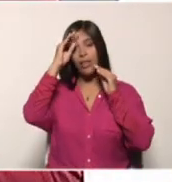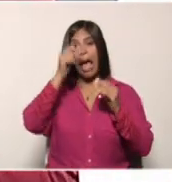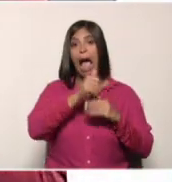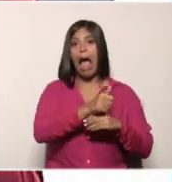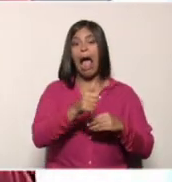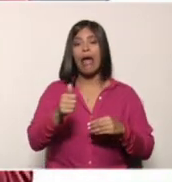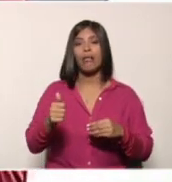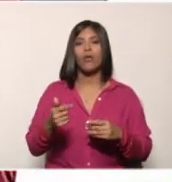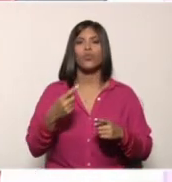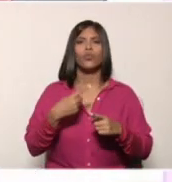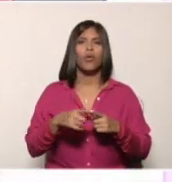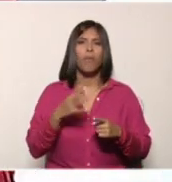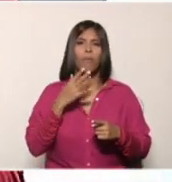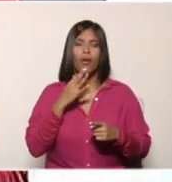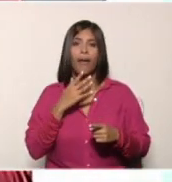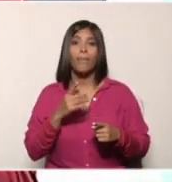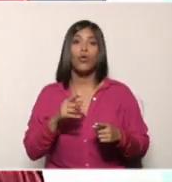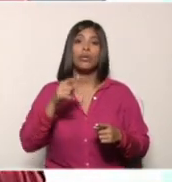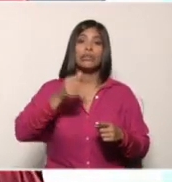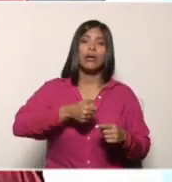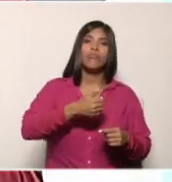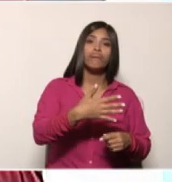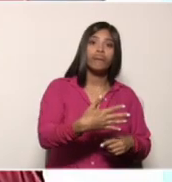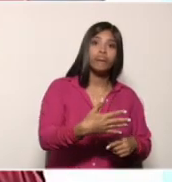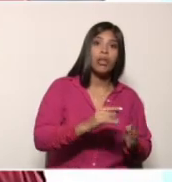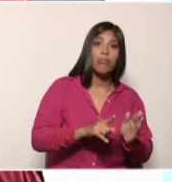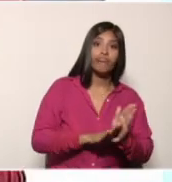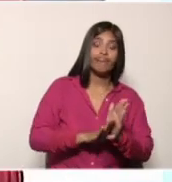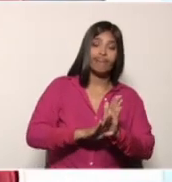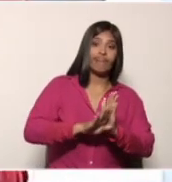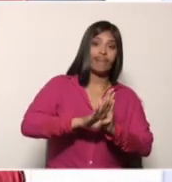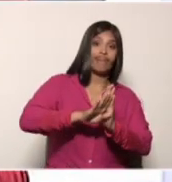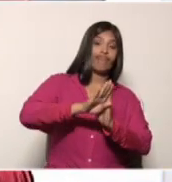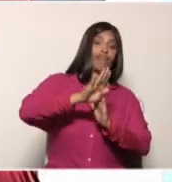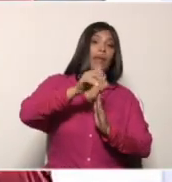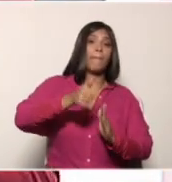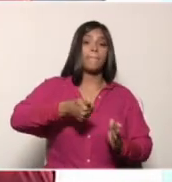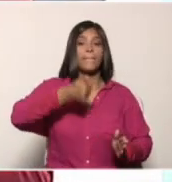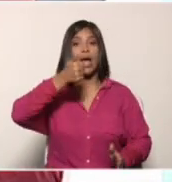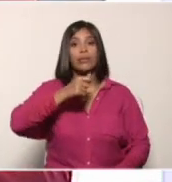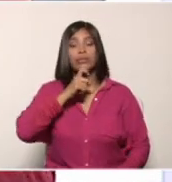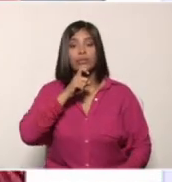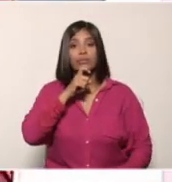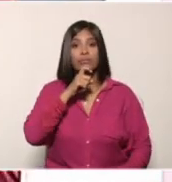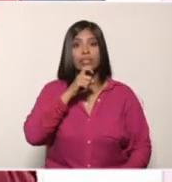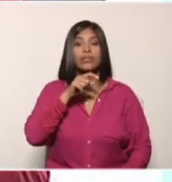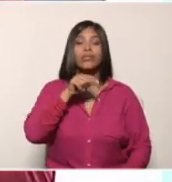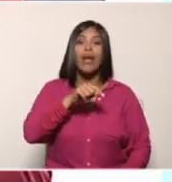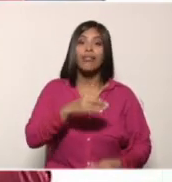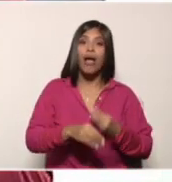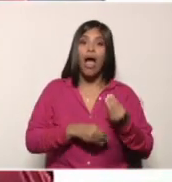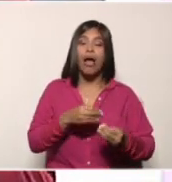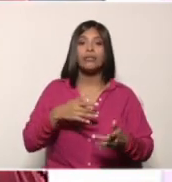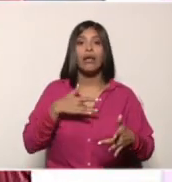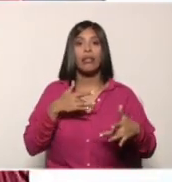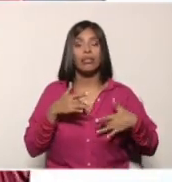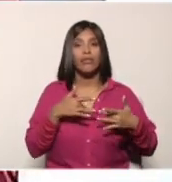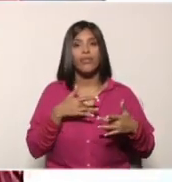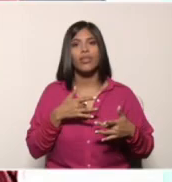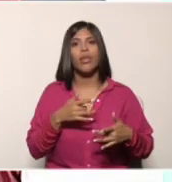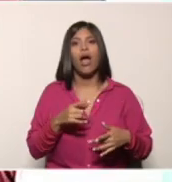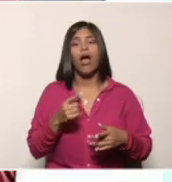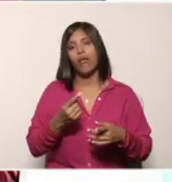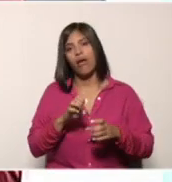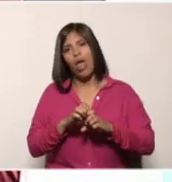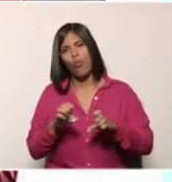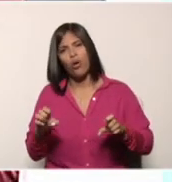estos espacios, ir de lo simple a lo complejo. Es importante incluso aplicar estas actividades no solo en los momentos pedagógicos, sino, ¿verdad?,